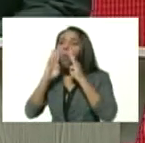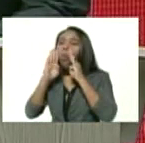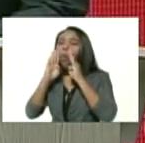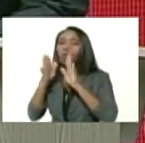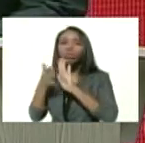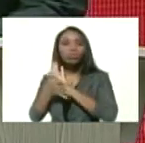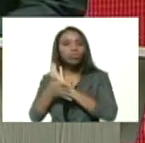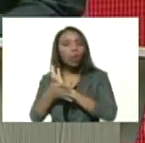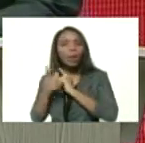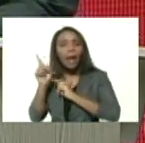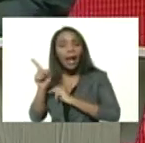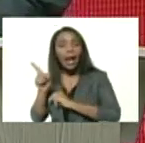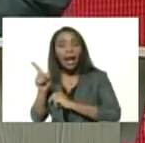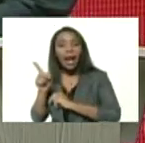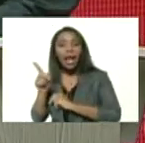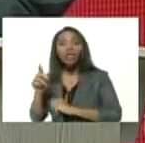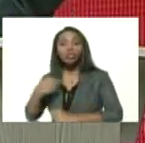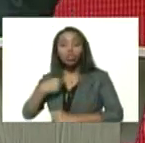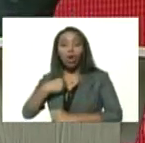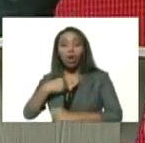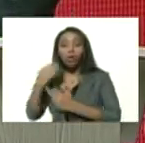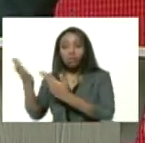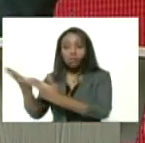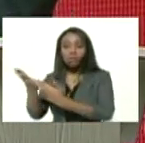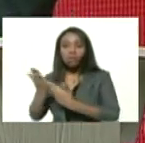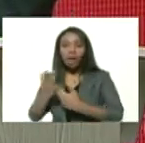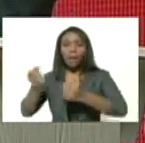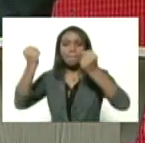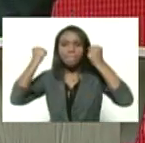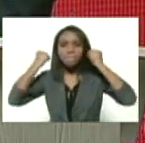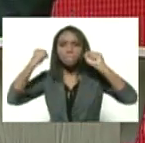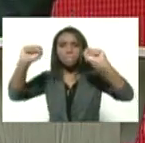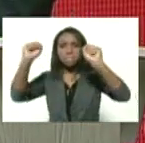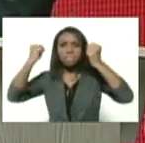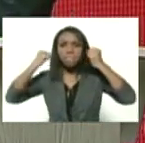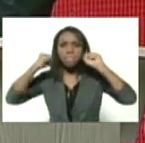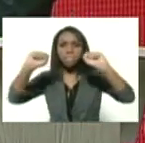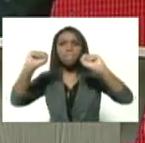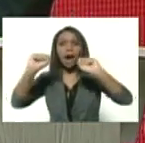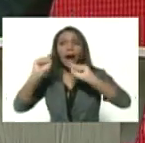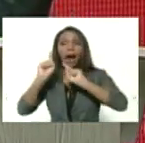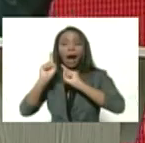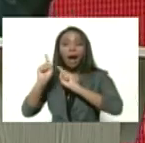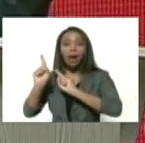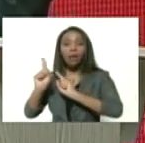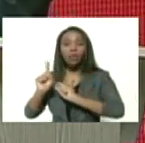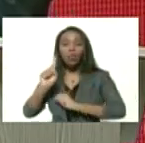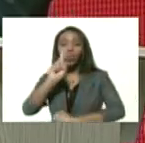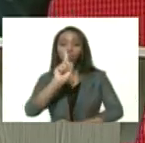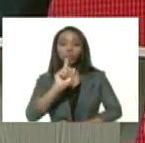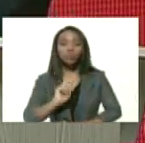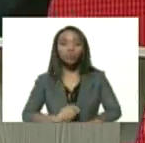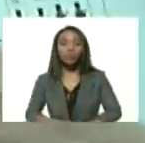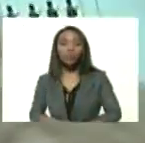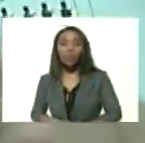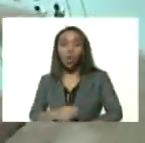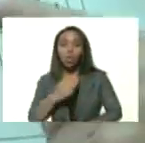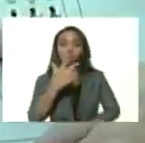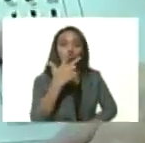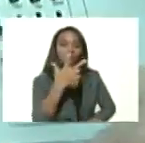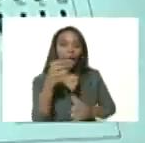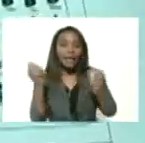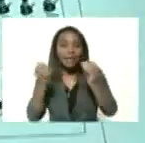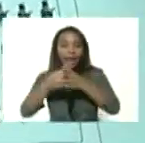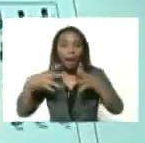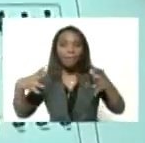que él estaba recibiendo entrenamiento en uno de los tres campos